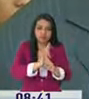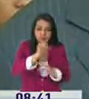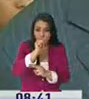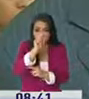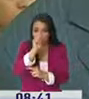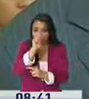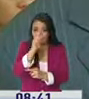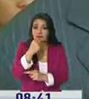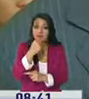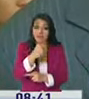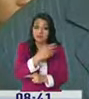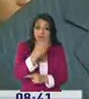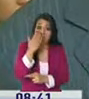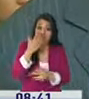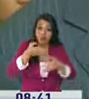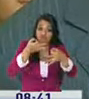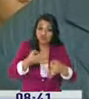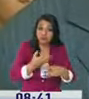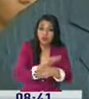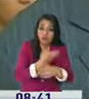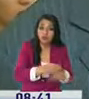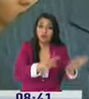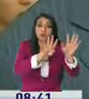una probabilidad de maternidad estimada de